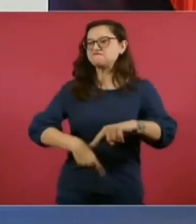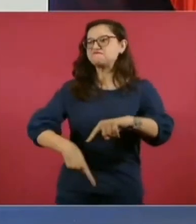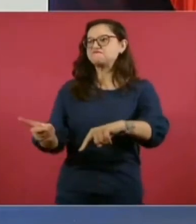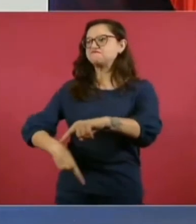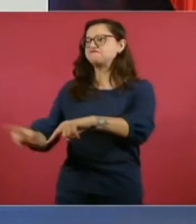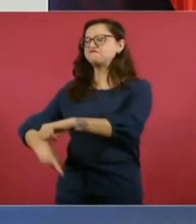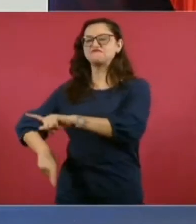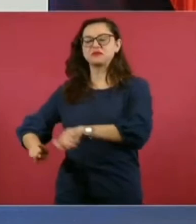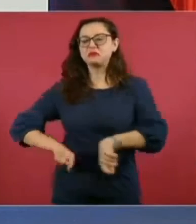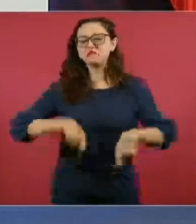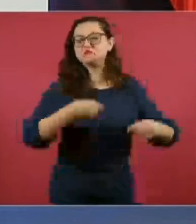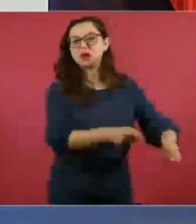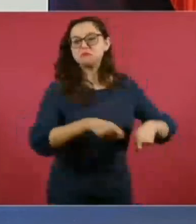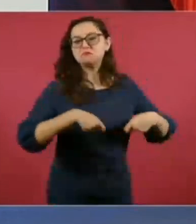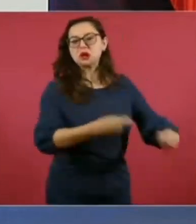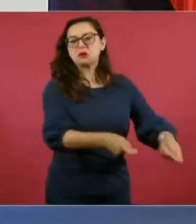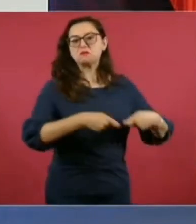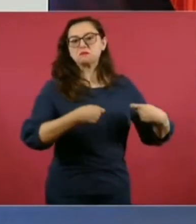Entregaron